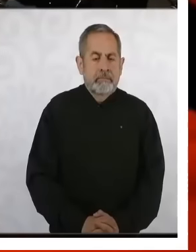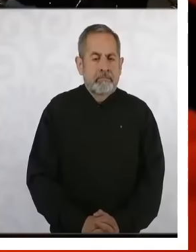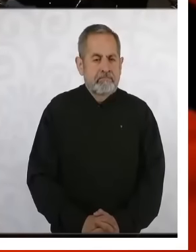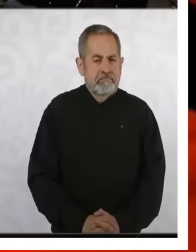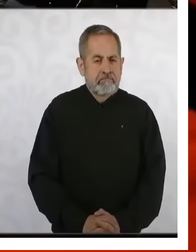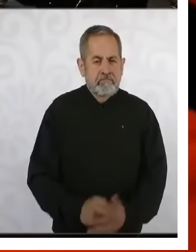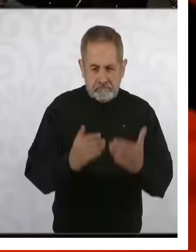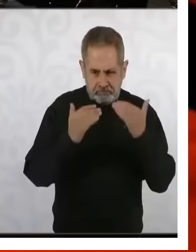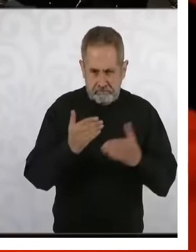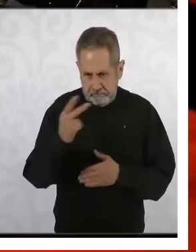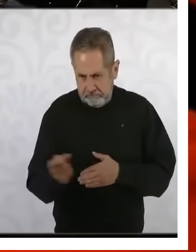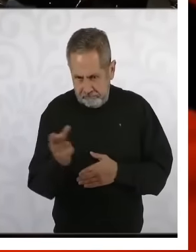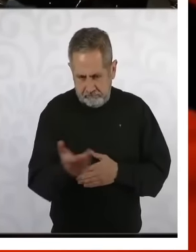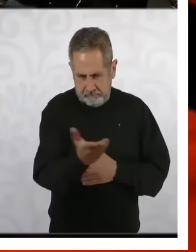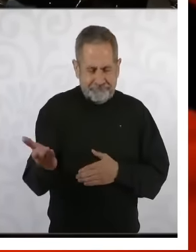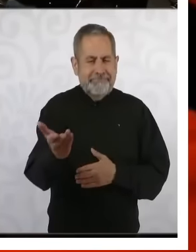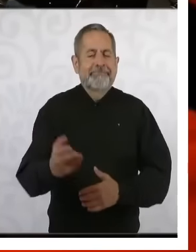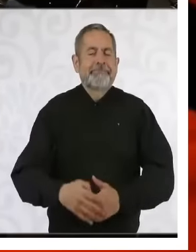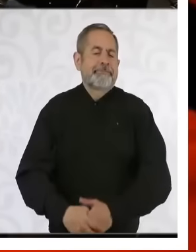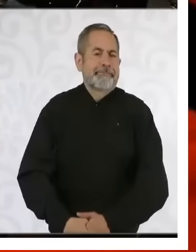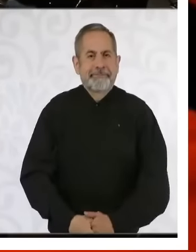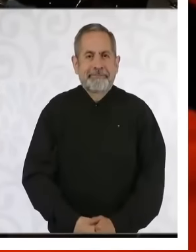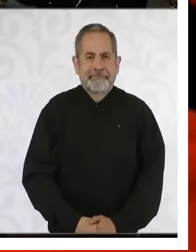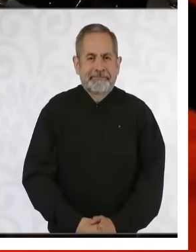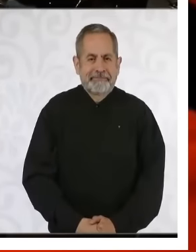a las preguntas. Acá.